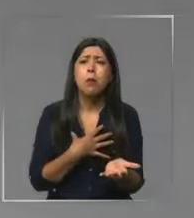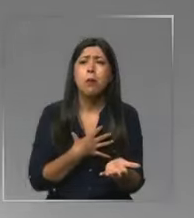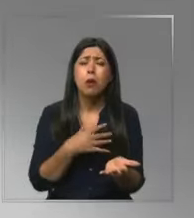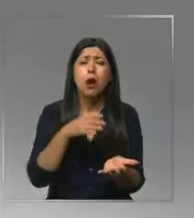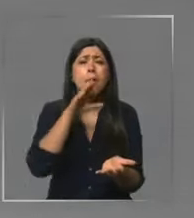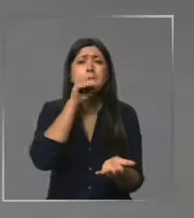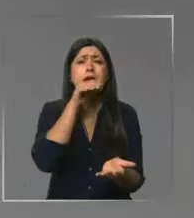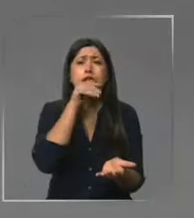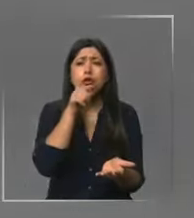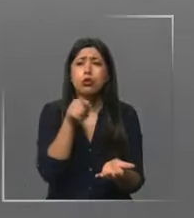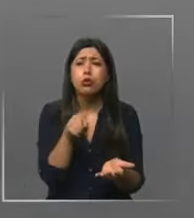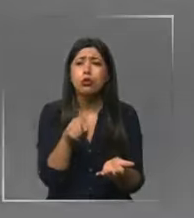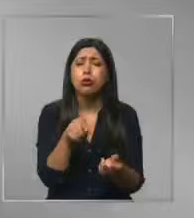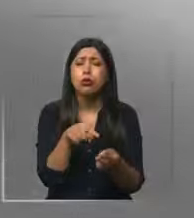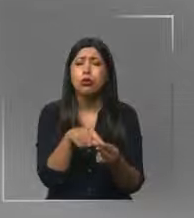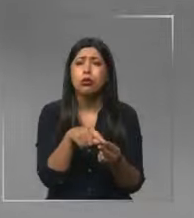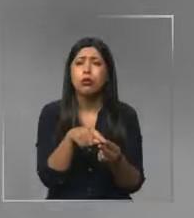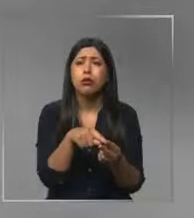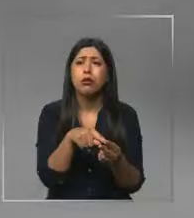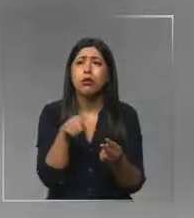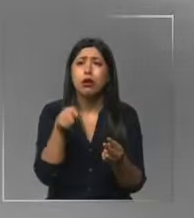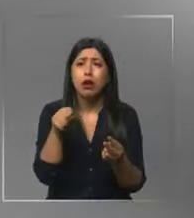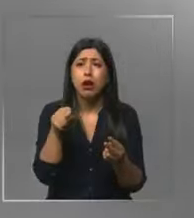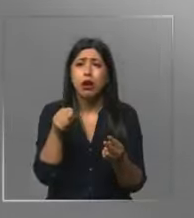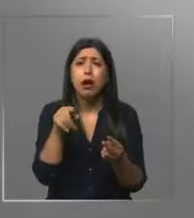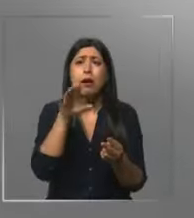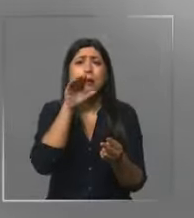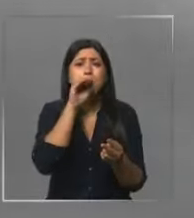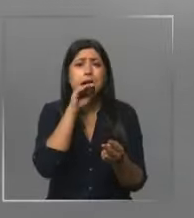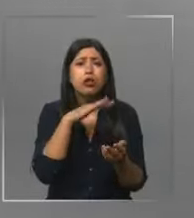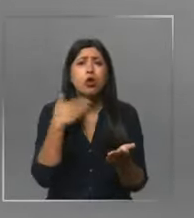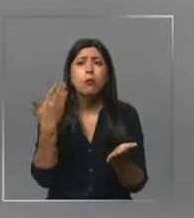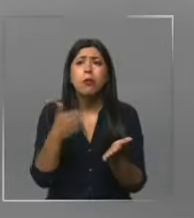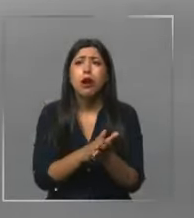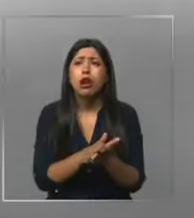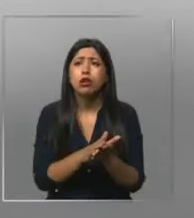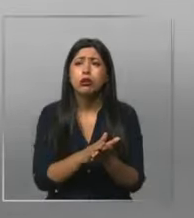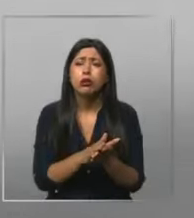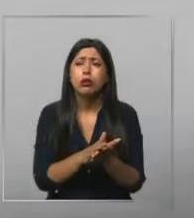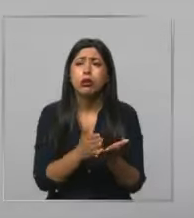pato. Por acá hay más patos muertos.